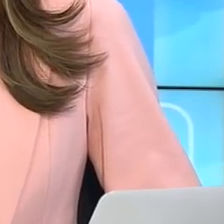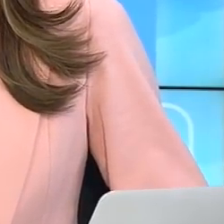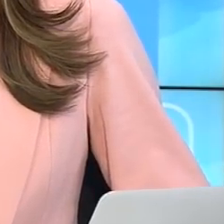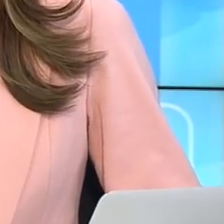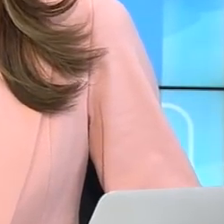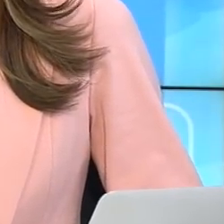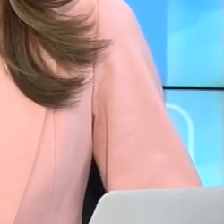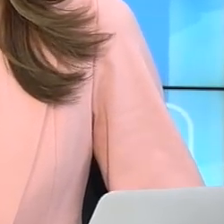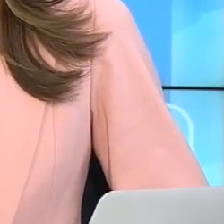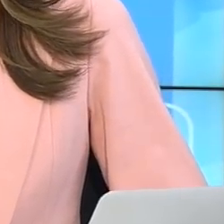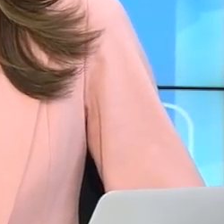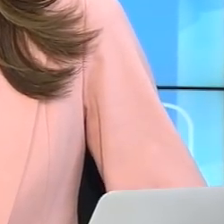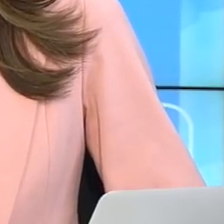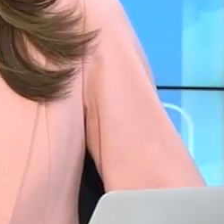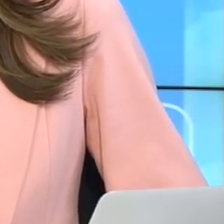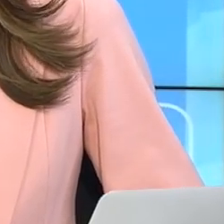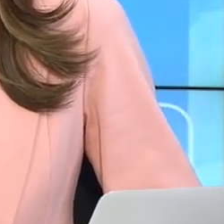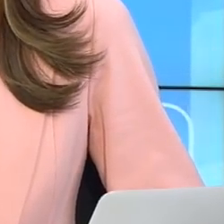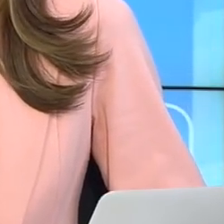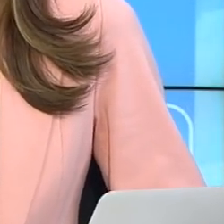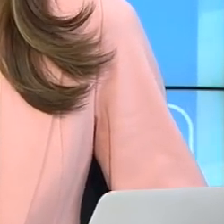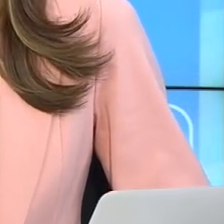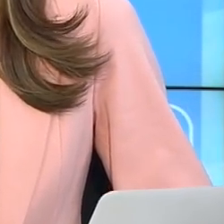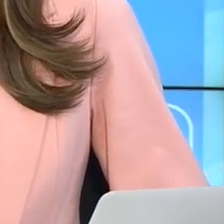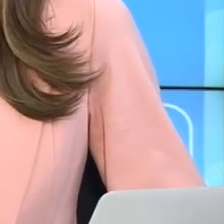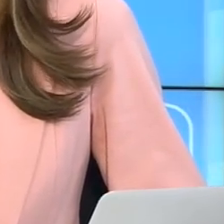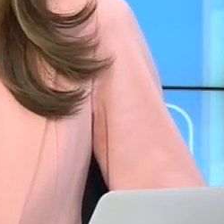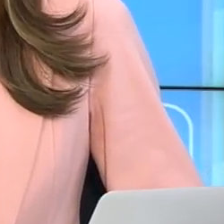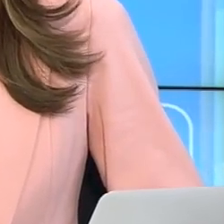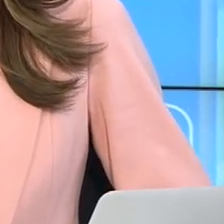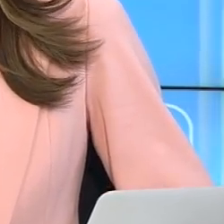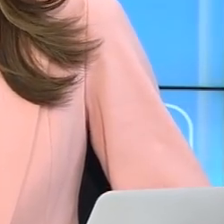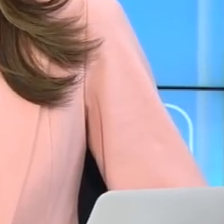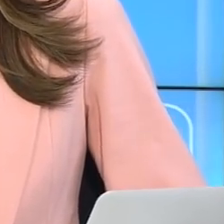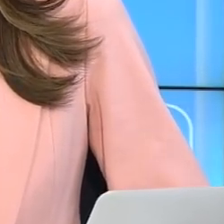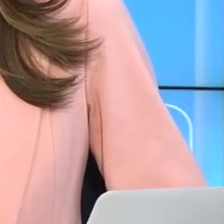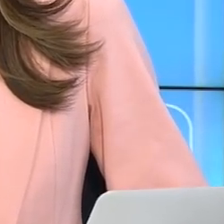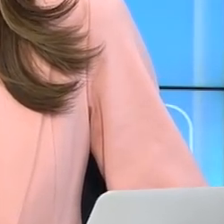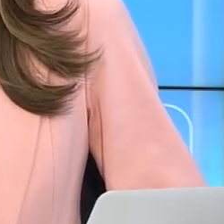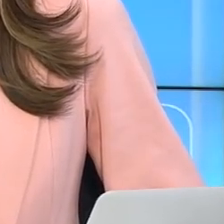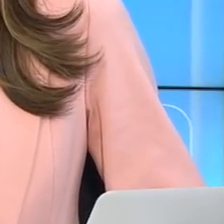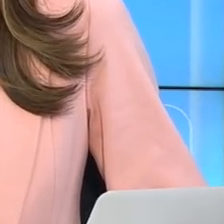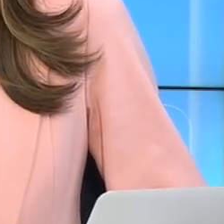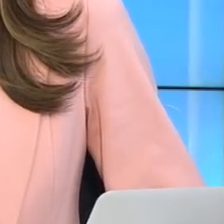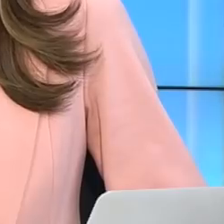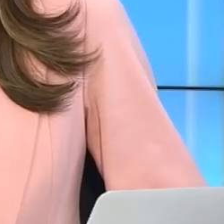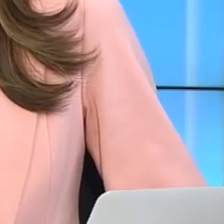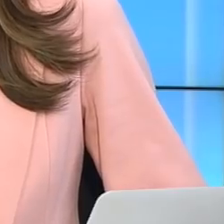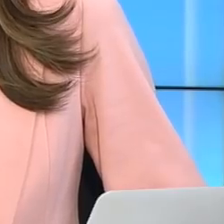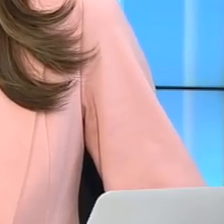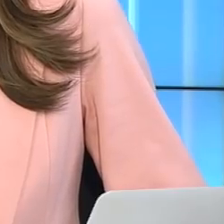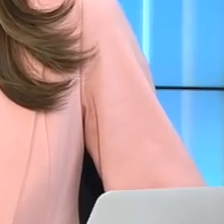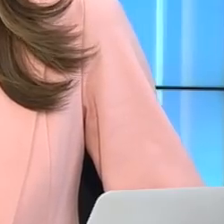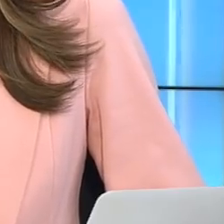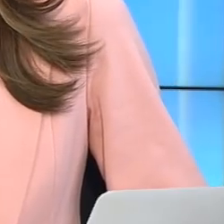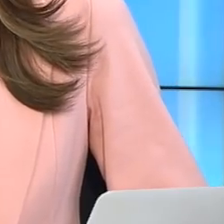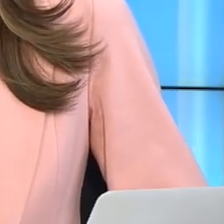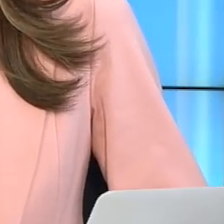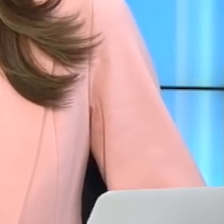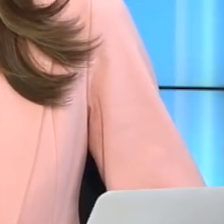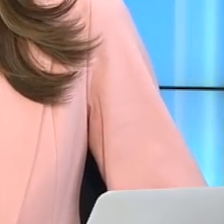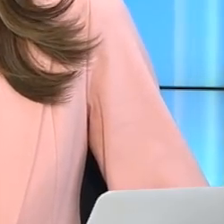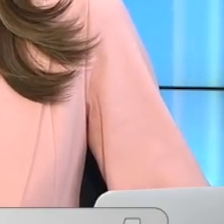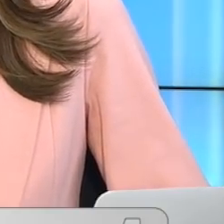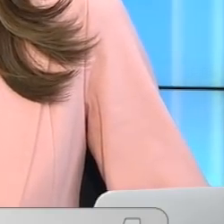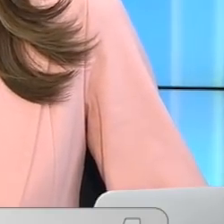Muy buenos días, bienvenidos a Noticentro 1 CMI. Esta mañana autoridades del Ministerio de Justicia y el INPEC adelantaron un